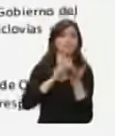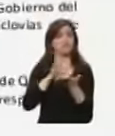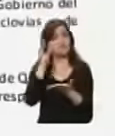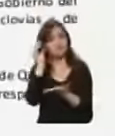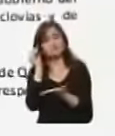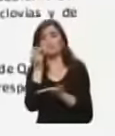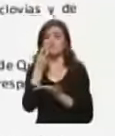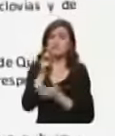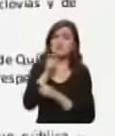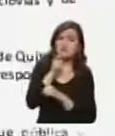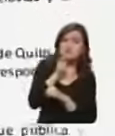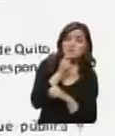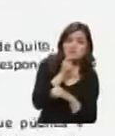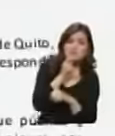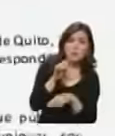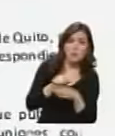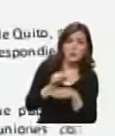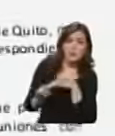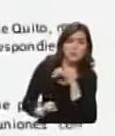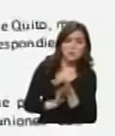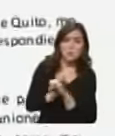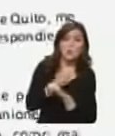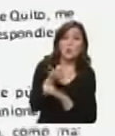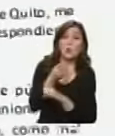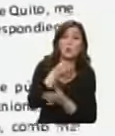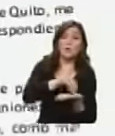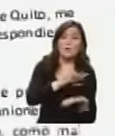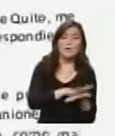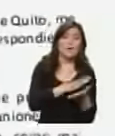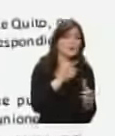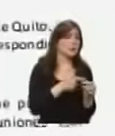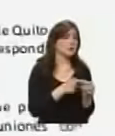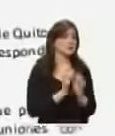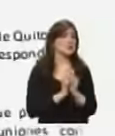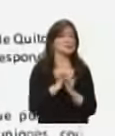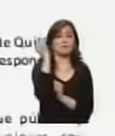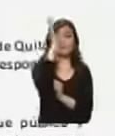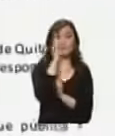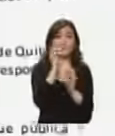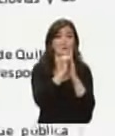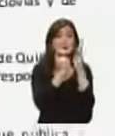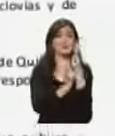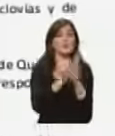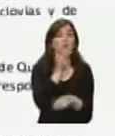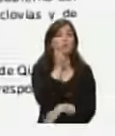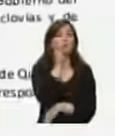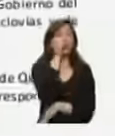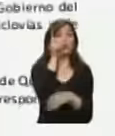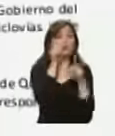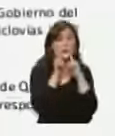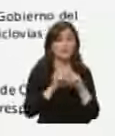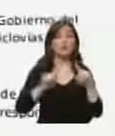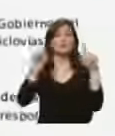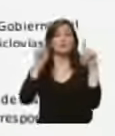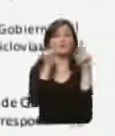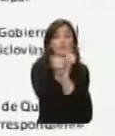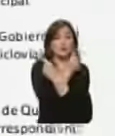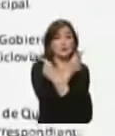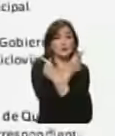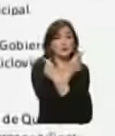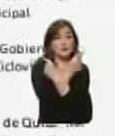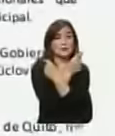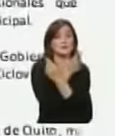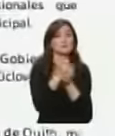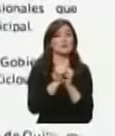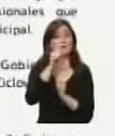las mejores prácticas internacionales. En Brasil mantuvo una agenda pública que difundió en su cuenta de Twitter